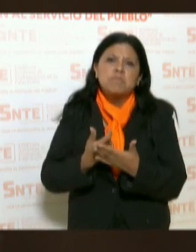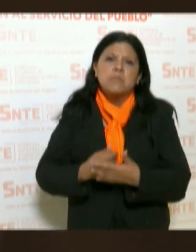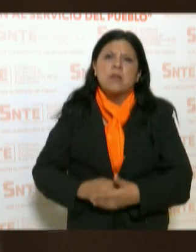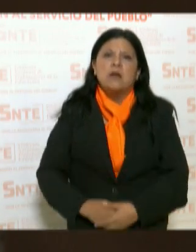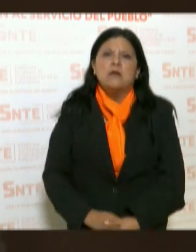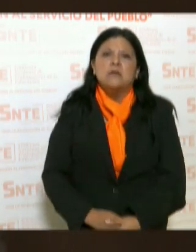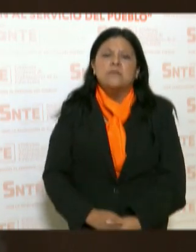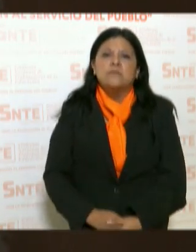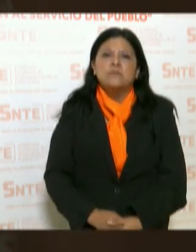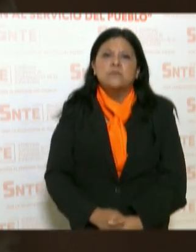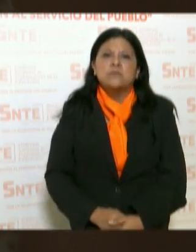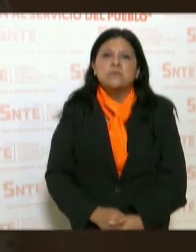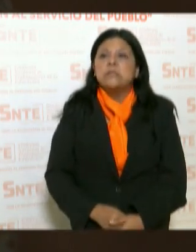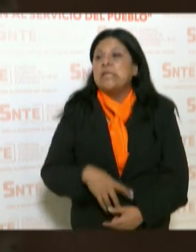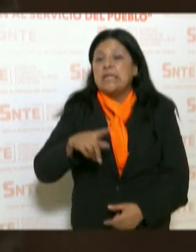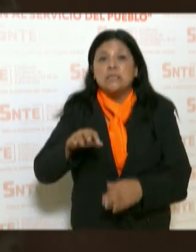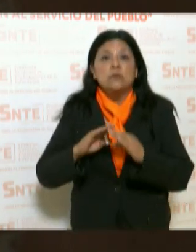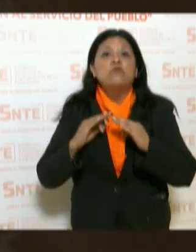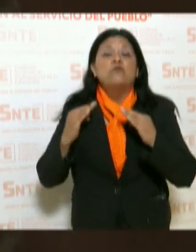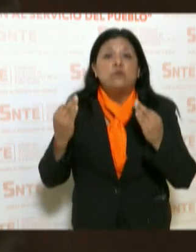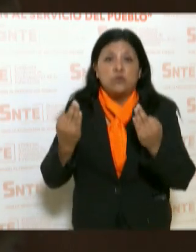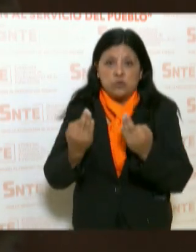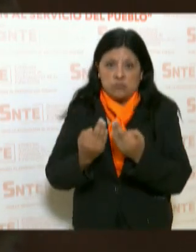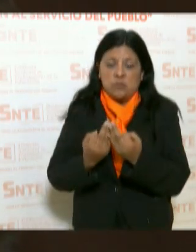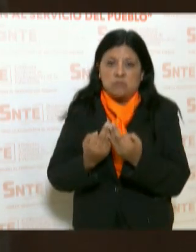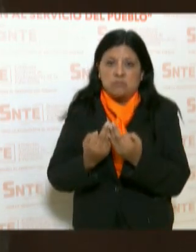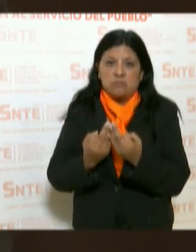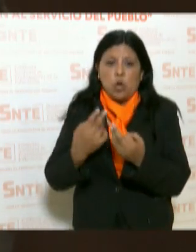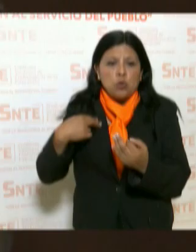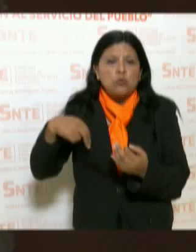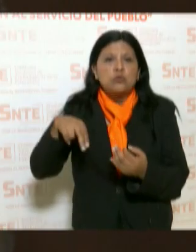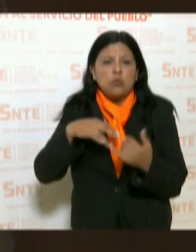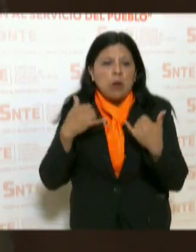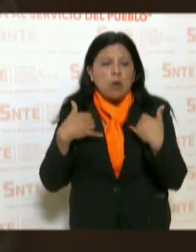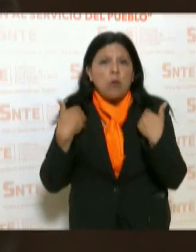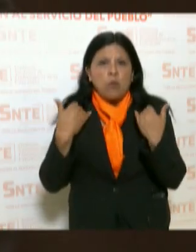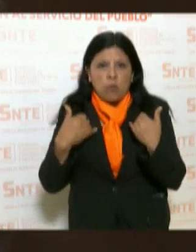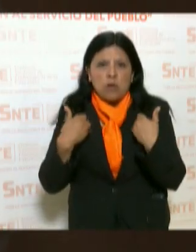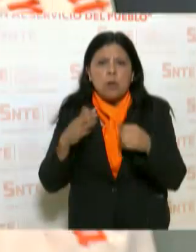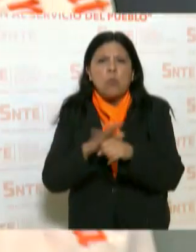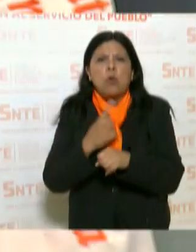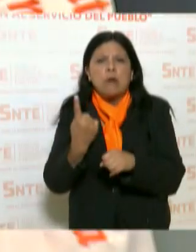De esta forma estamos atendiendo a los jóvenes. ¿Saben qué hacían antes?